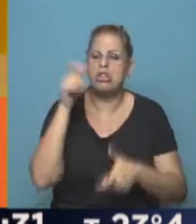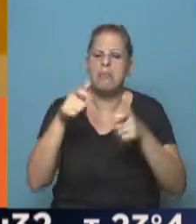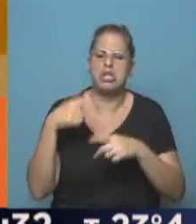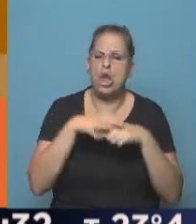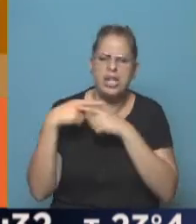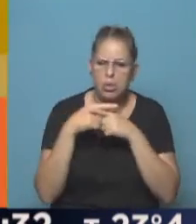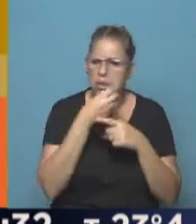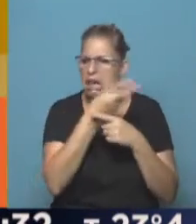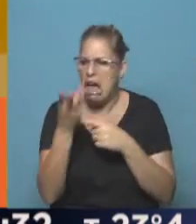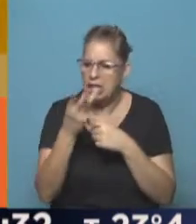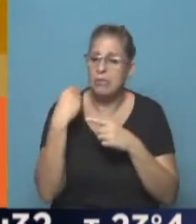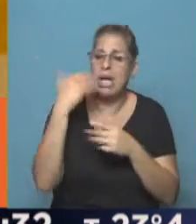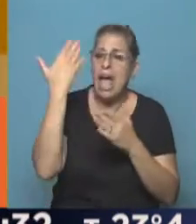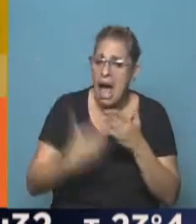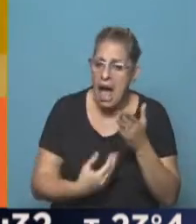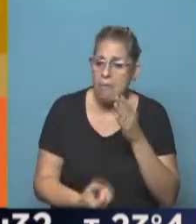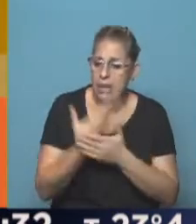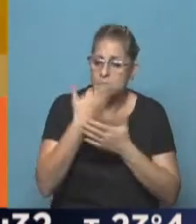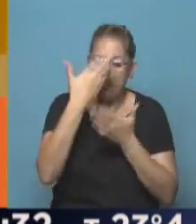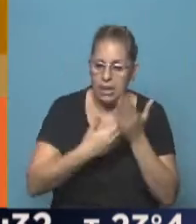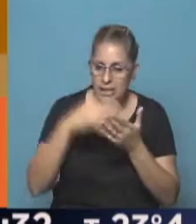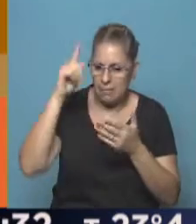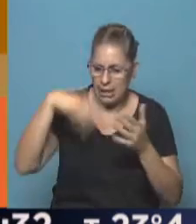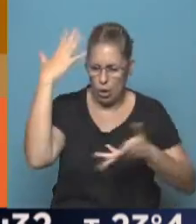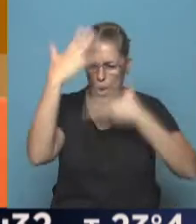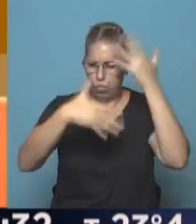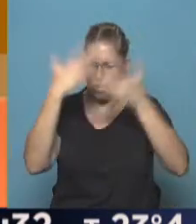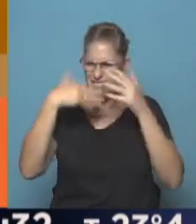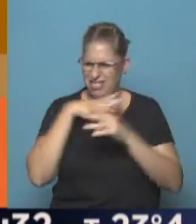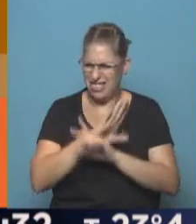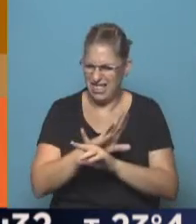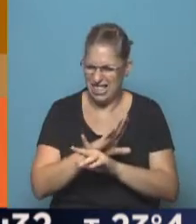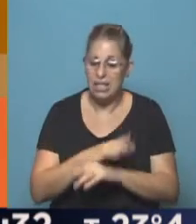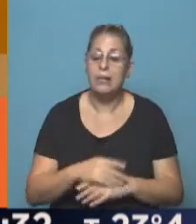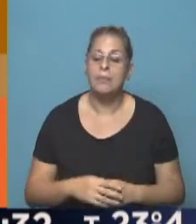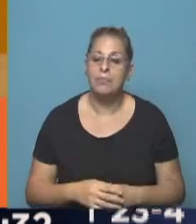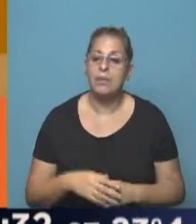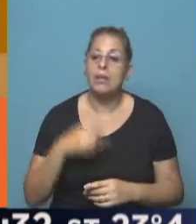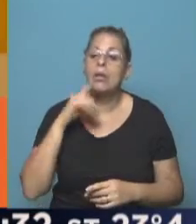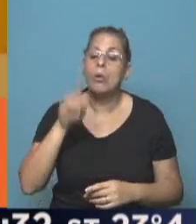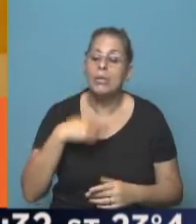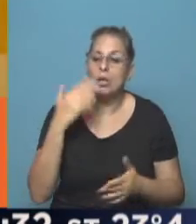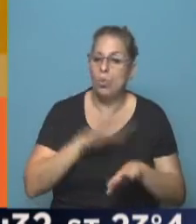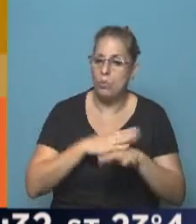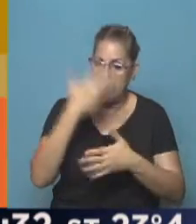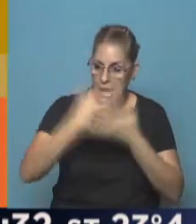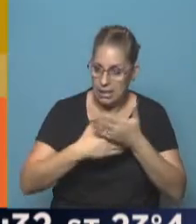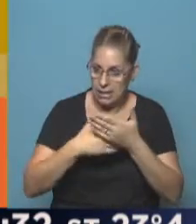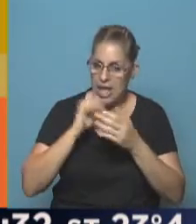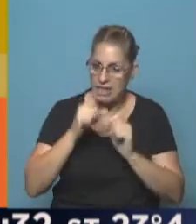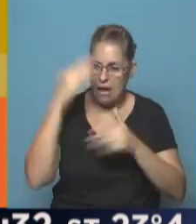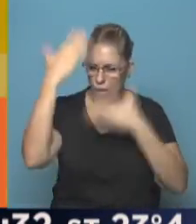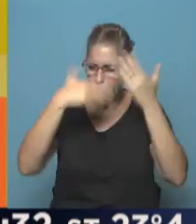tema de los montos, porque apareció una planilla que confundió todo, una De planilla que no se 70.000 entiende, millones de y esta quitas. planilla fue la que puso confusión. Pero lo